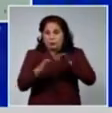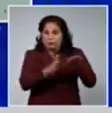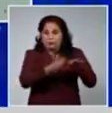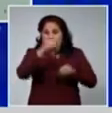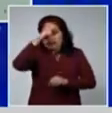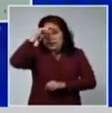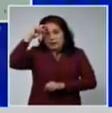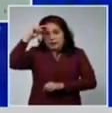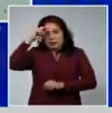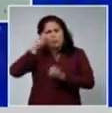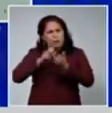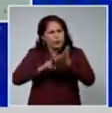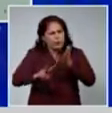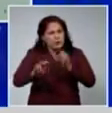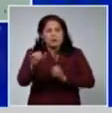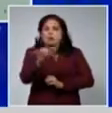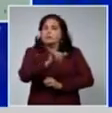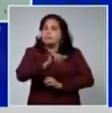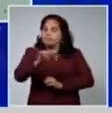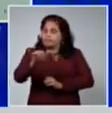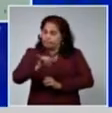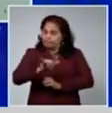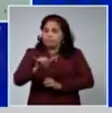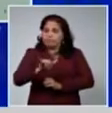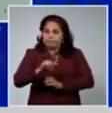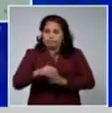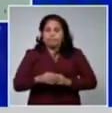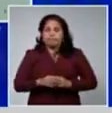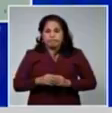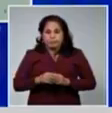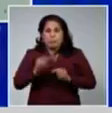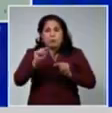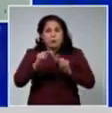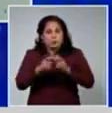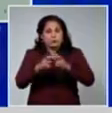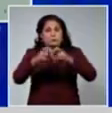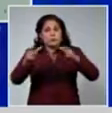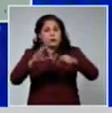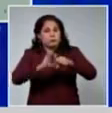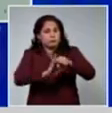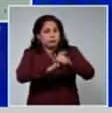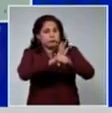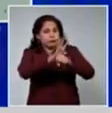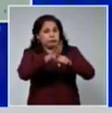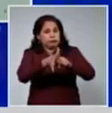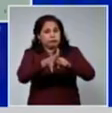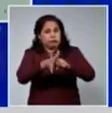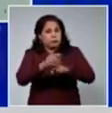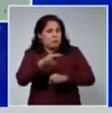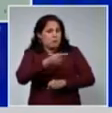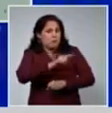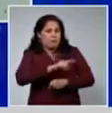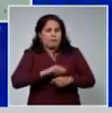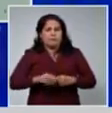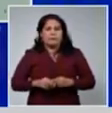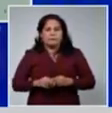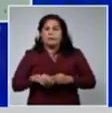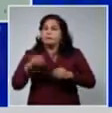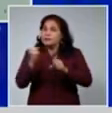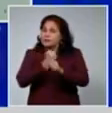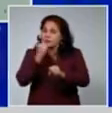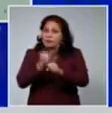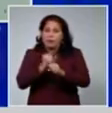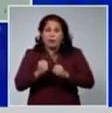providencia que también ha tenido un incremento en las últimos días tratada en su